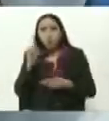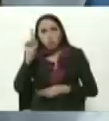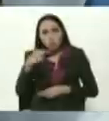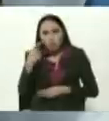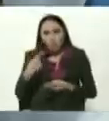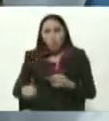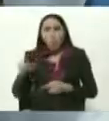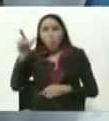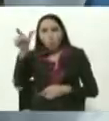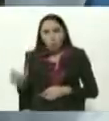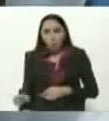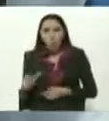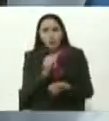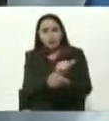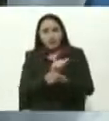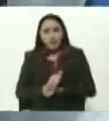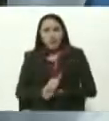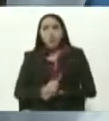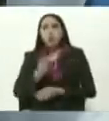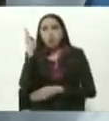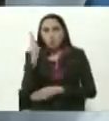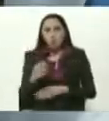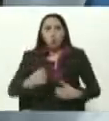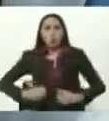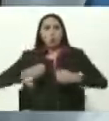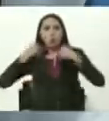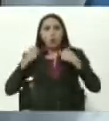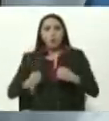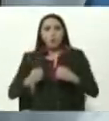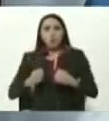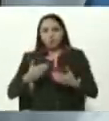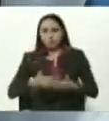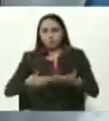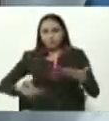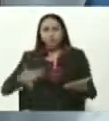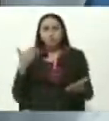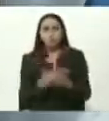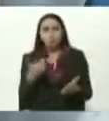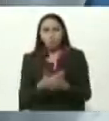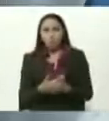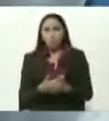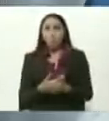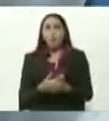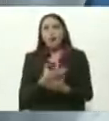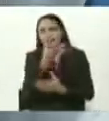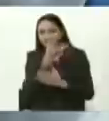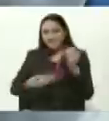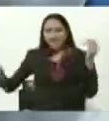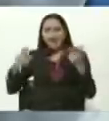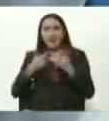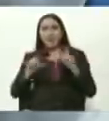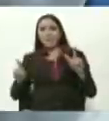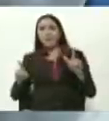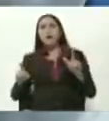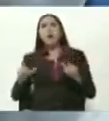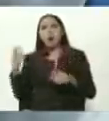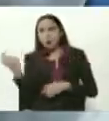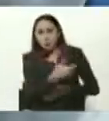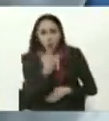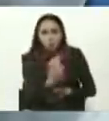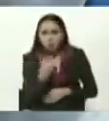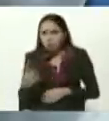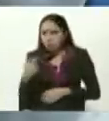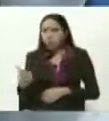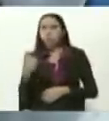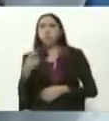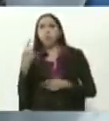Colet y tiene orden de aprehensión y está en fuga Arnaldo Medrano, que en las próximas horas de seguro será